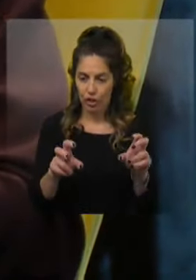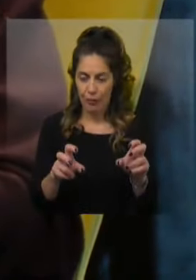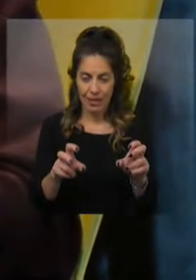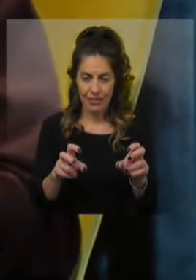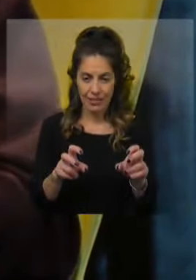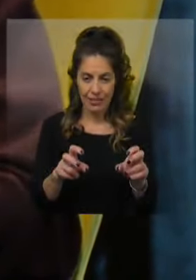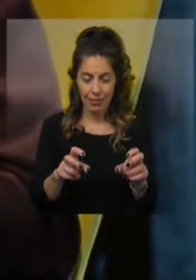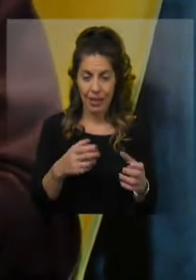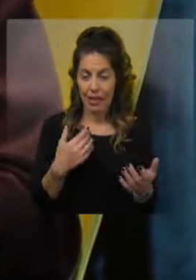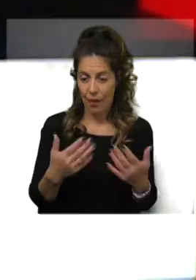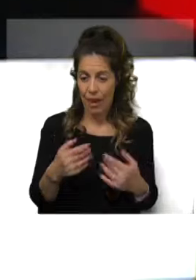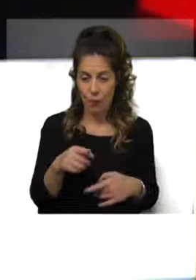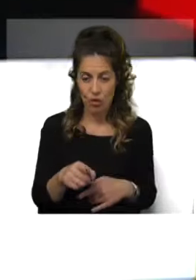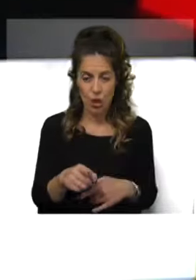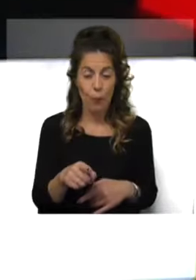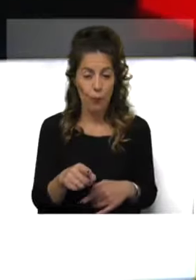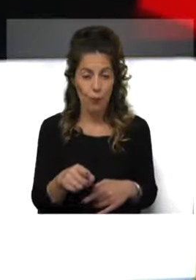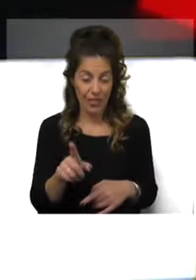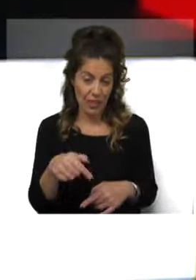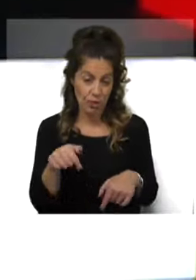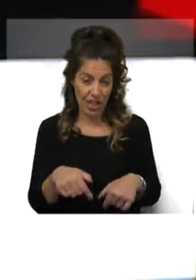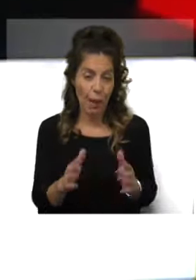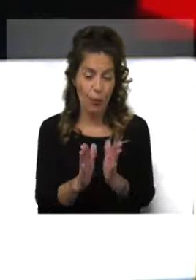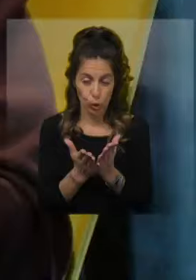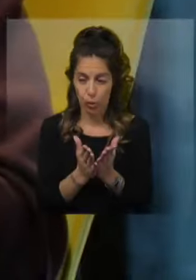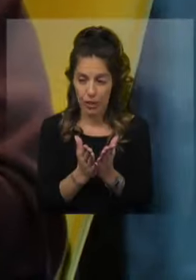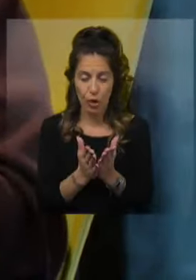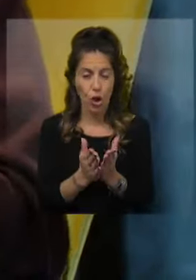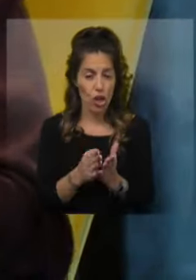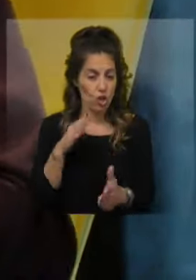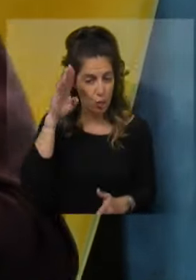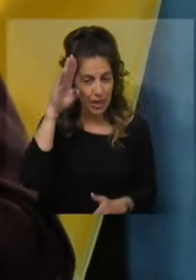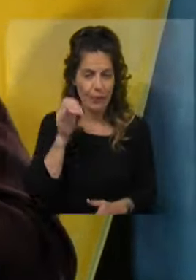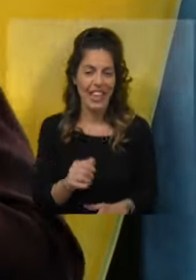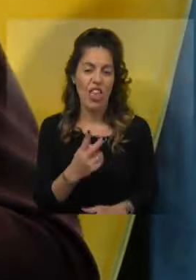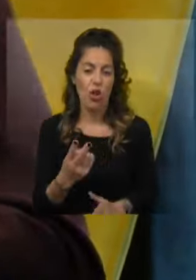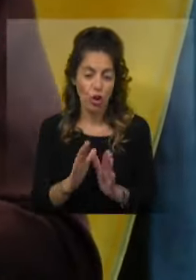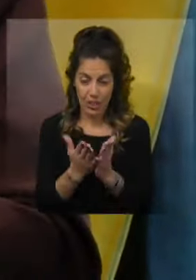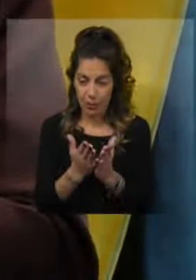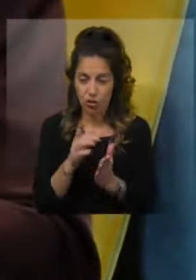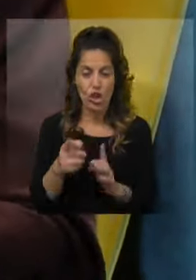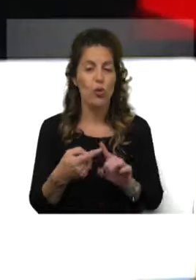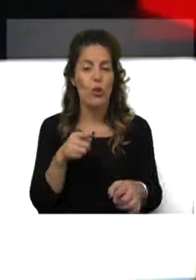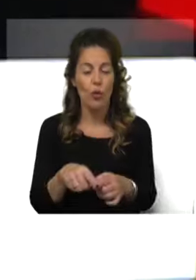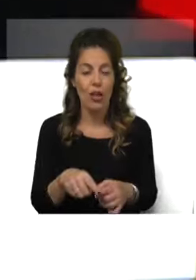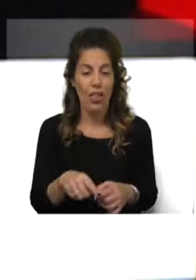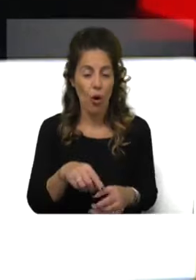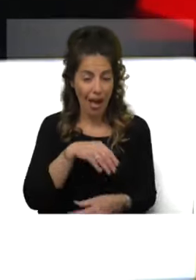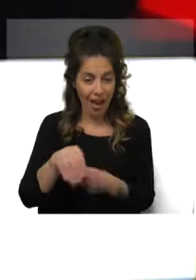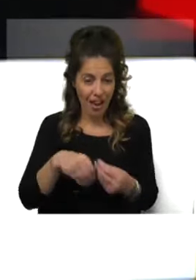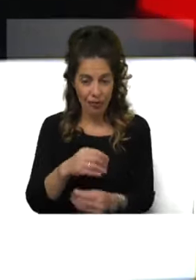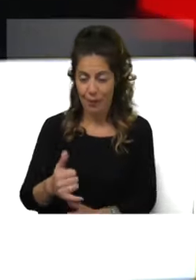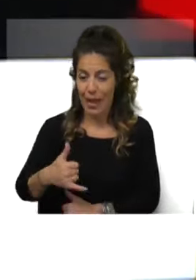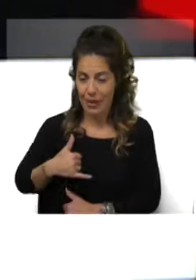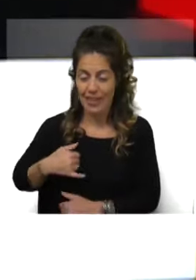era precisamente por por tu libro sobre manini pero tenés dos libros que están vinculado Pero además tú estás vinculado a la familia militar por